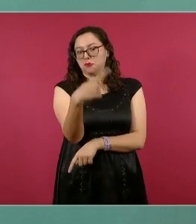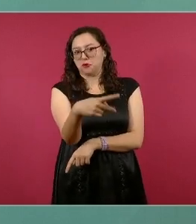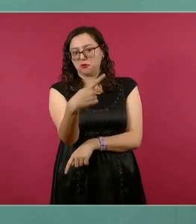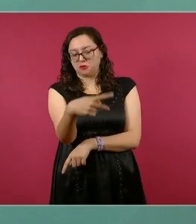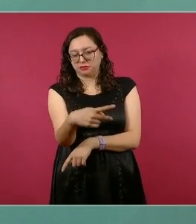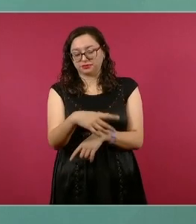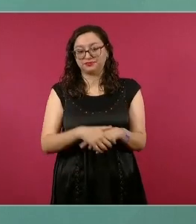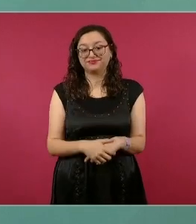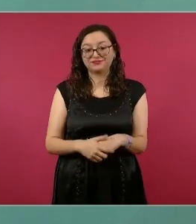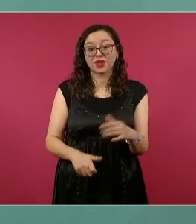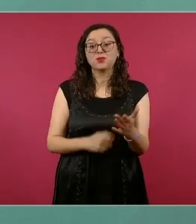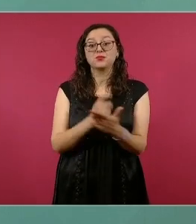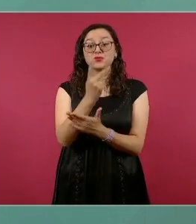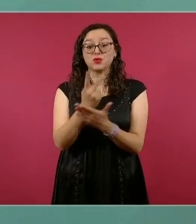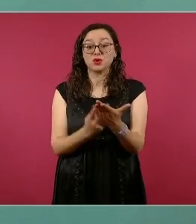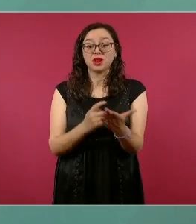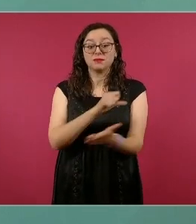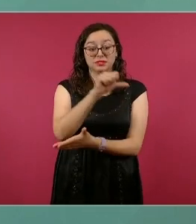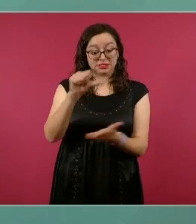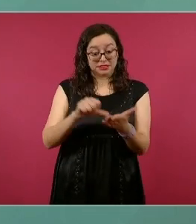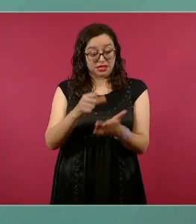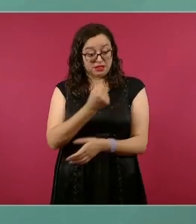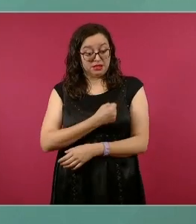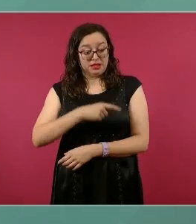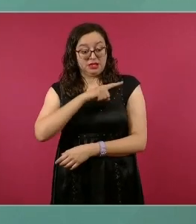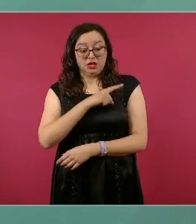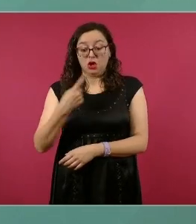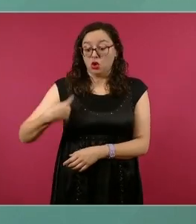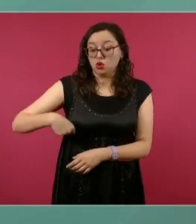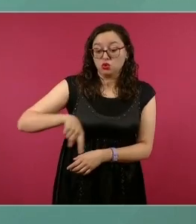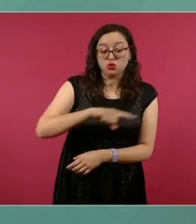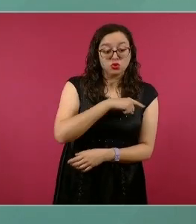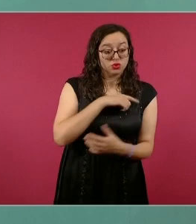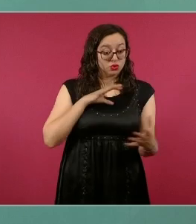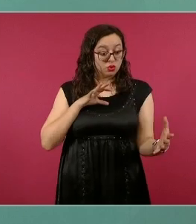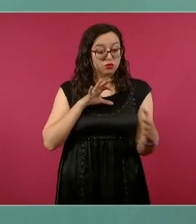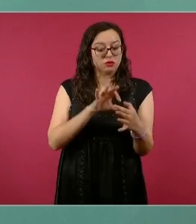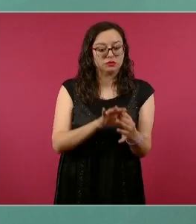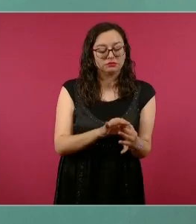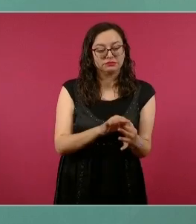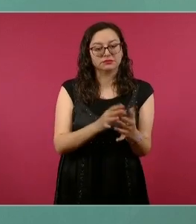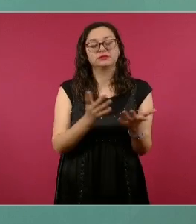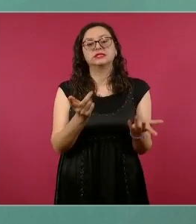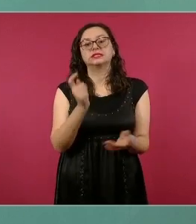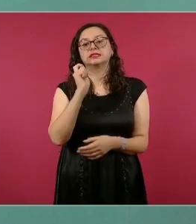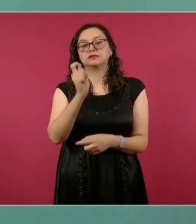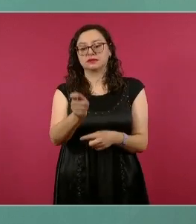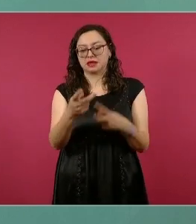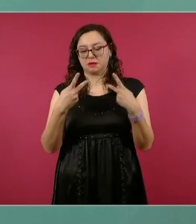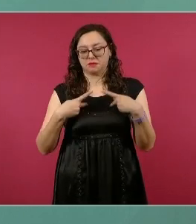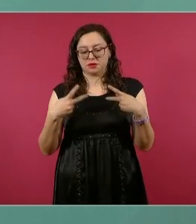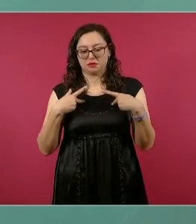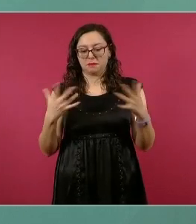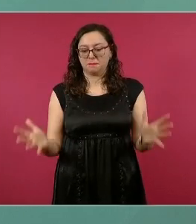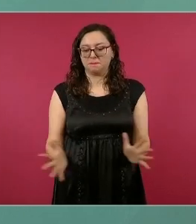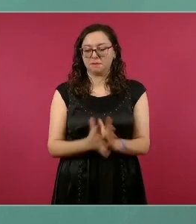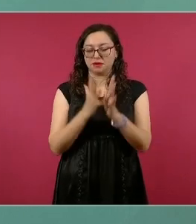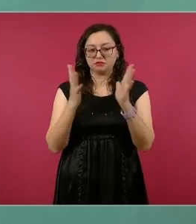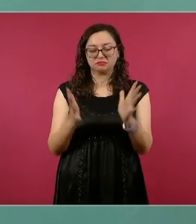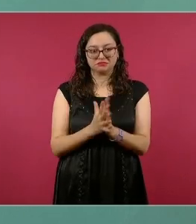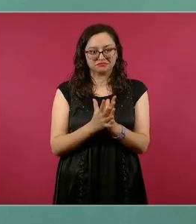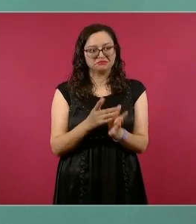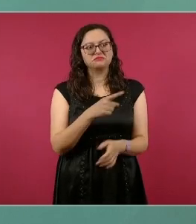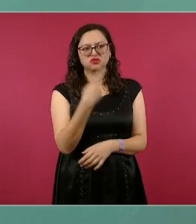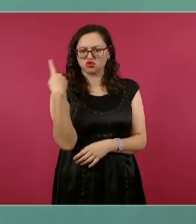Nuestra, se fortalece una visión participativa y un proceso de apropiación